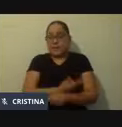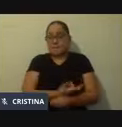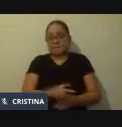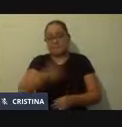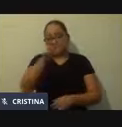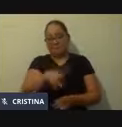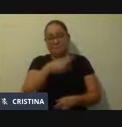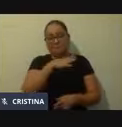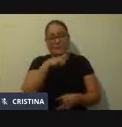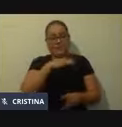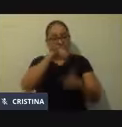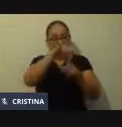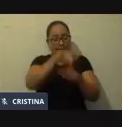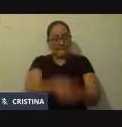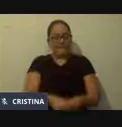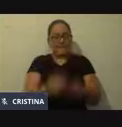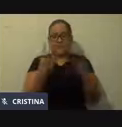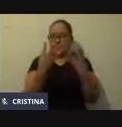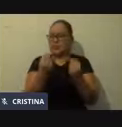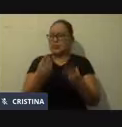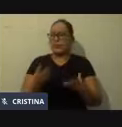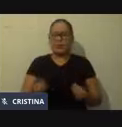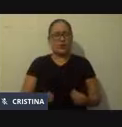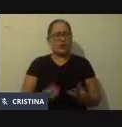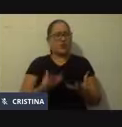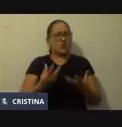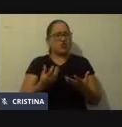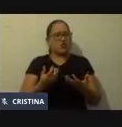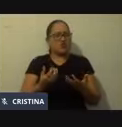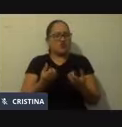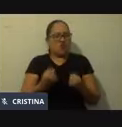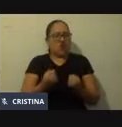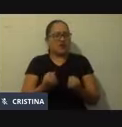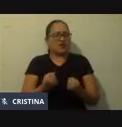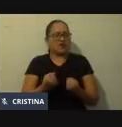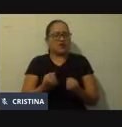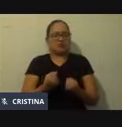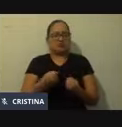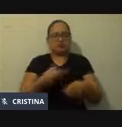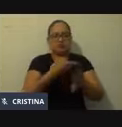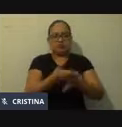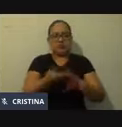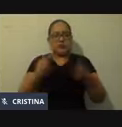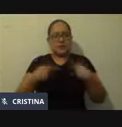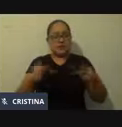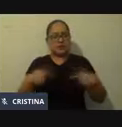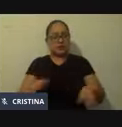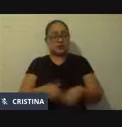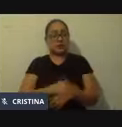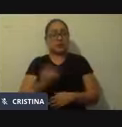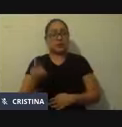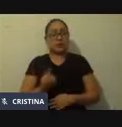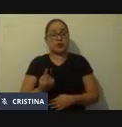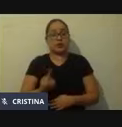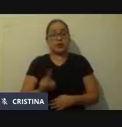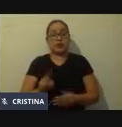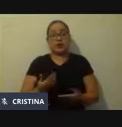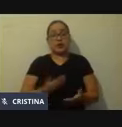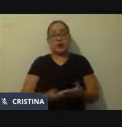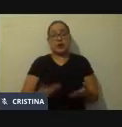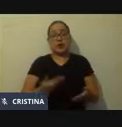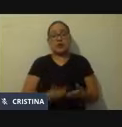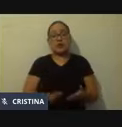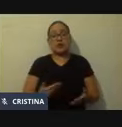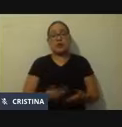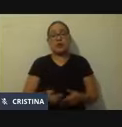bullying masivo, muy agresivo, muy fuerte, porque hoy nuestra vida es, o sea, el tema